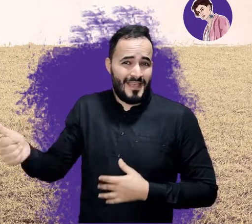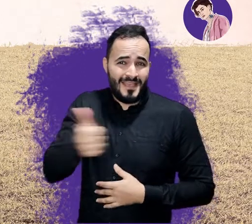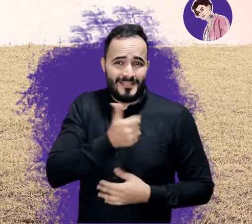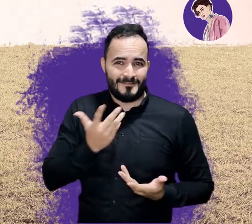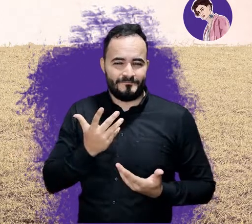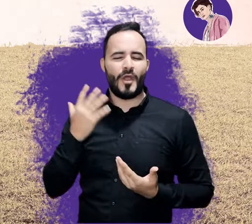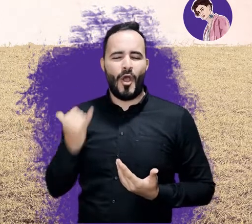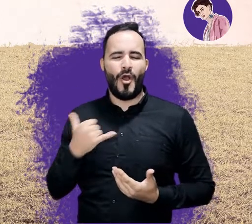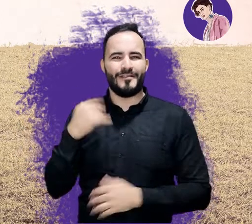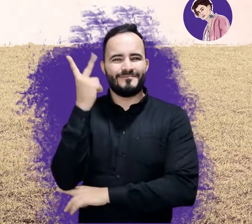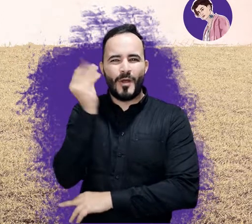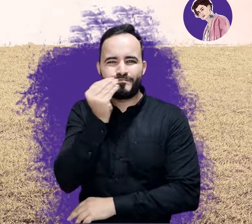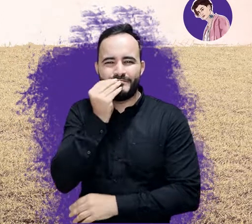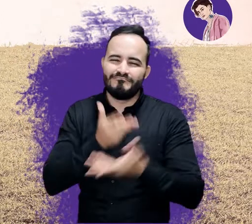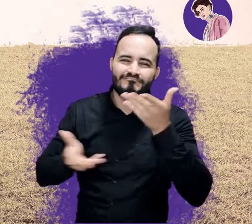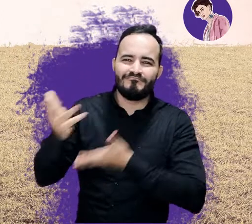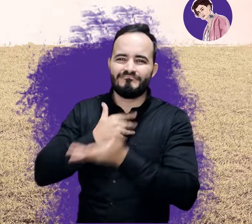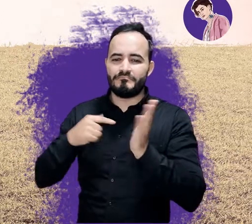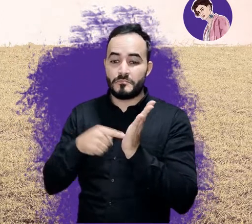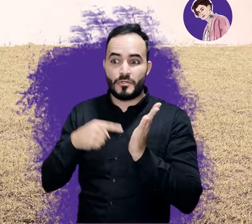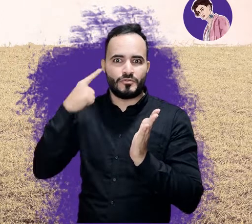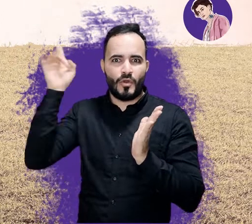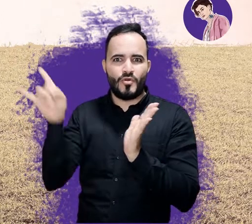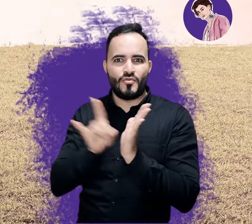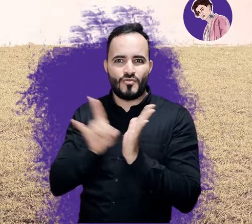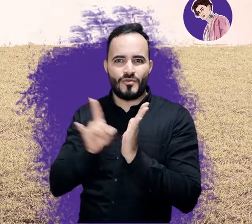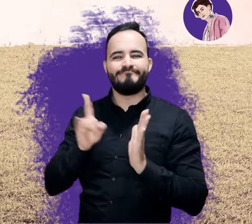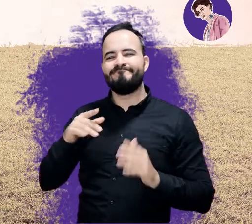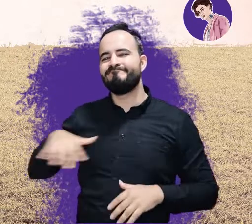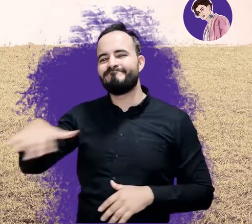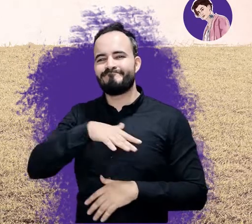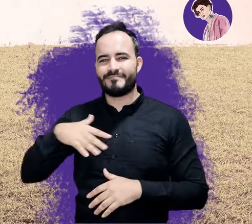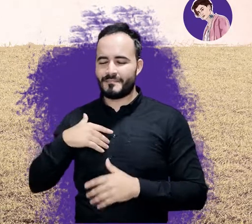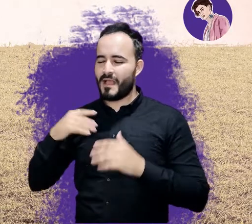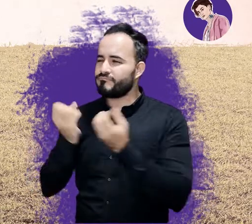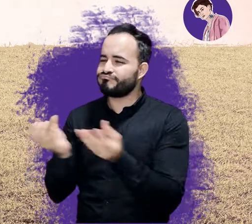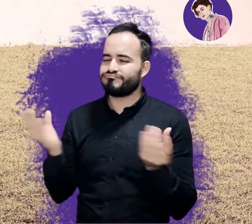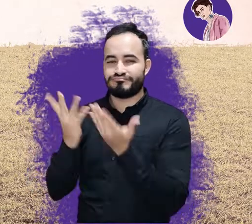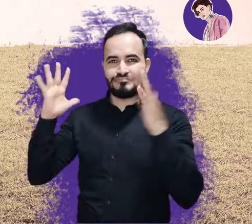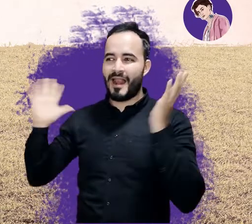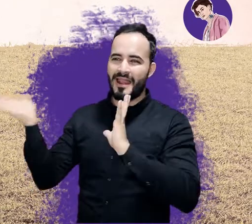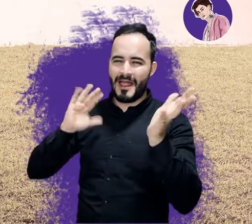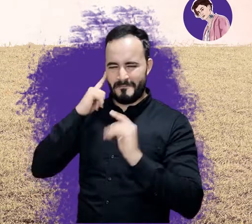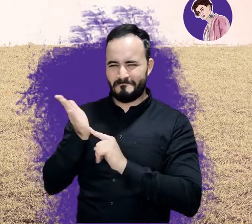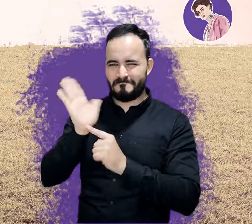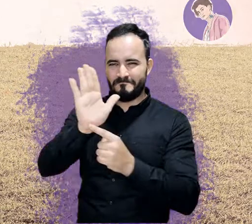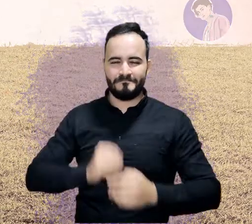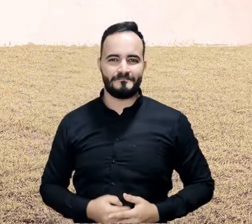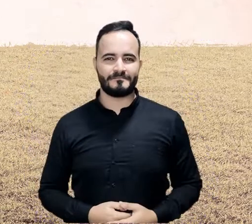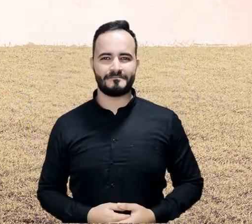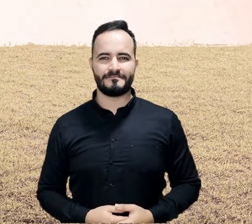Fue hoy, durante el almuerzo, que pudimos pasarlo en compañía en una zona verde de la U. Escuchen.